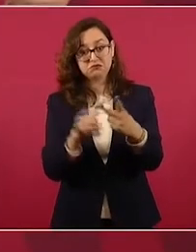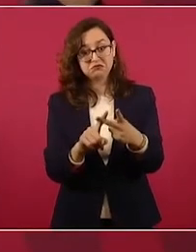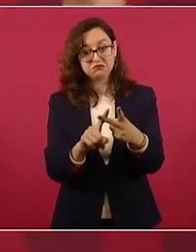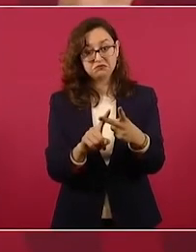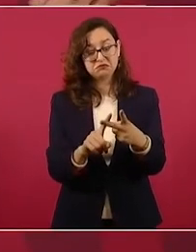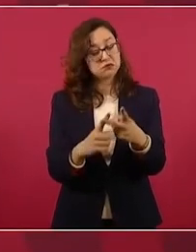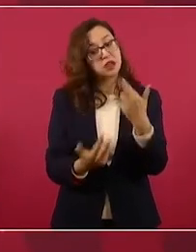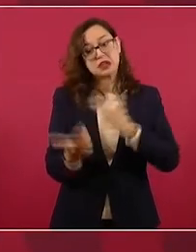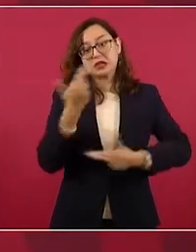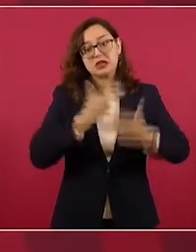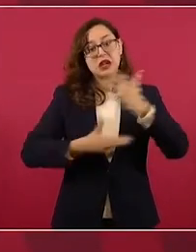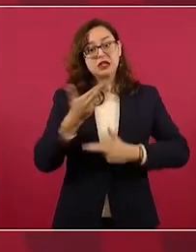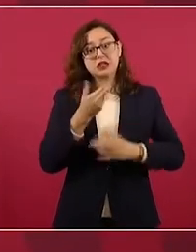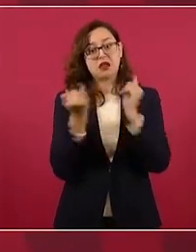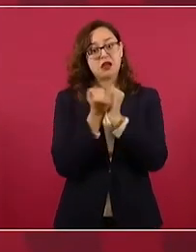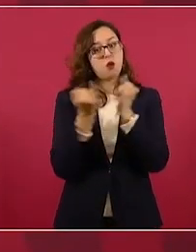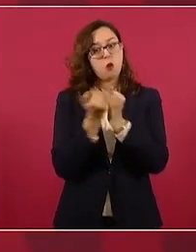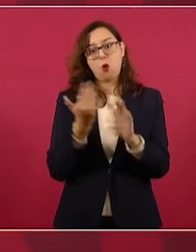Así está.